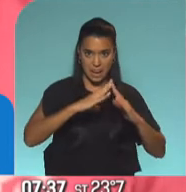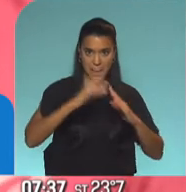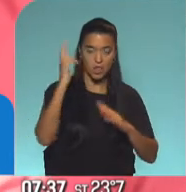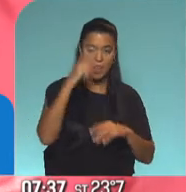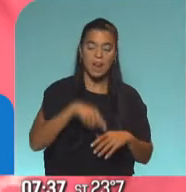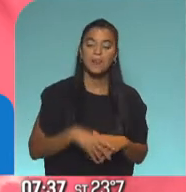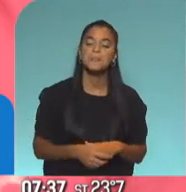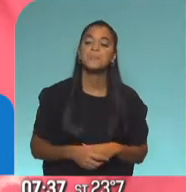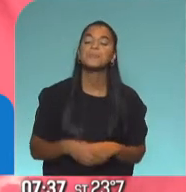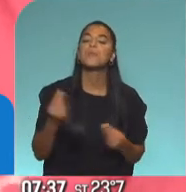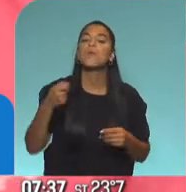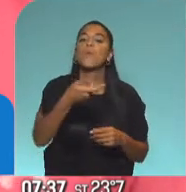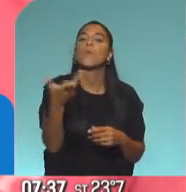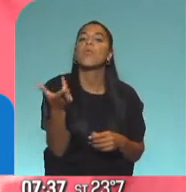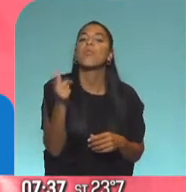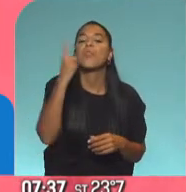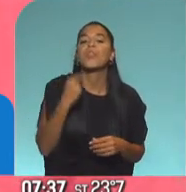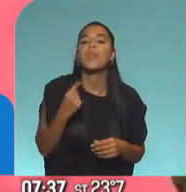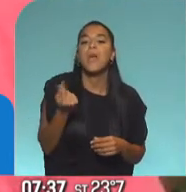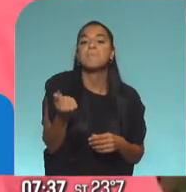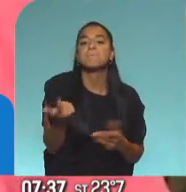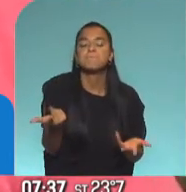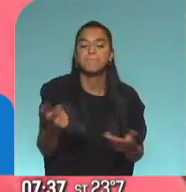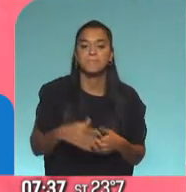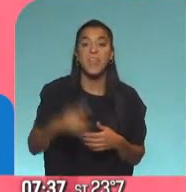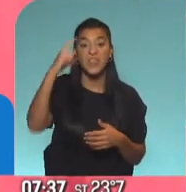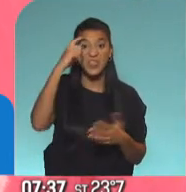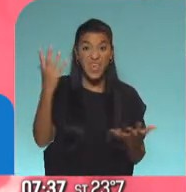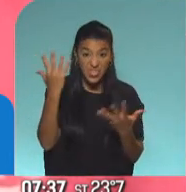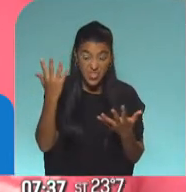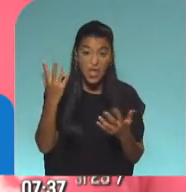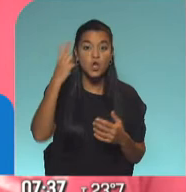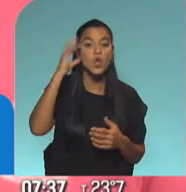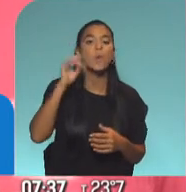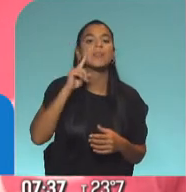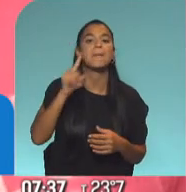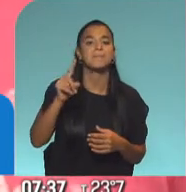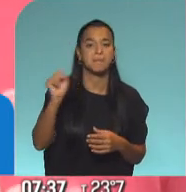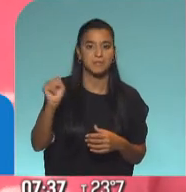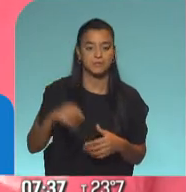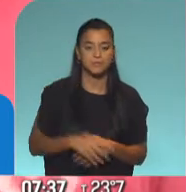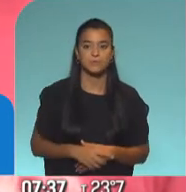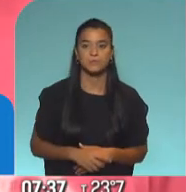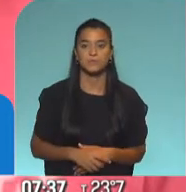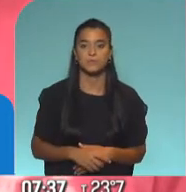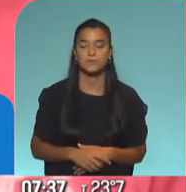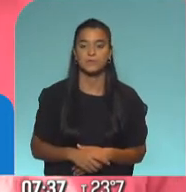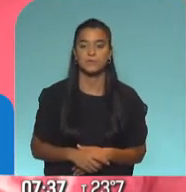menos, ¿cuántos días y cuánto pagaron? Y 10 días, 90.000 pesos.